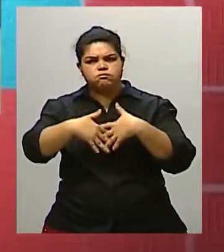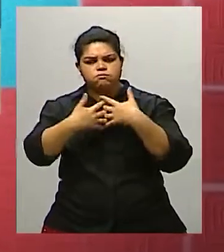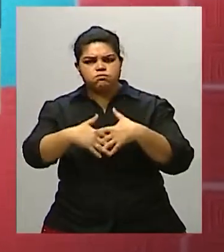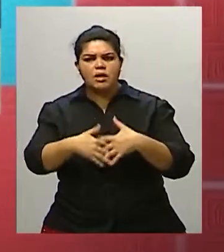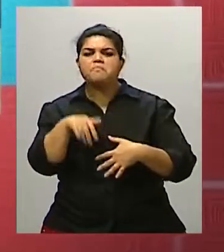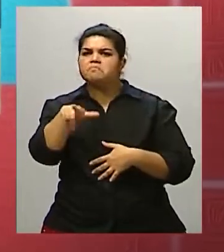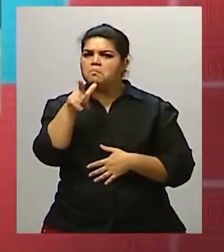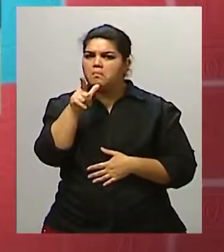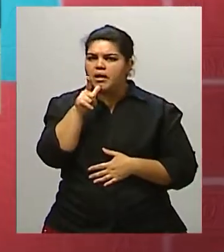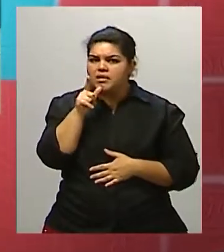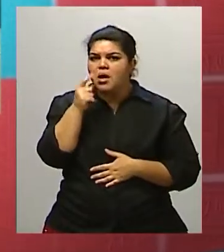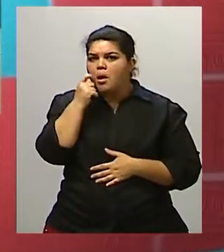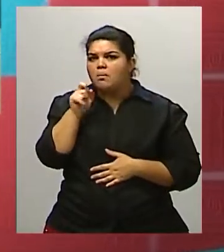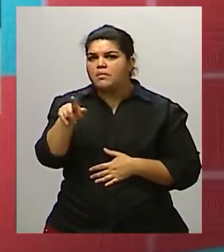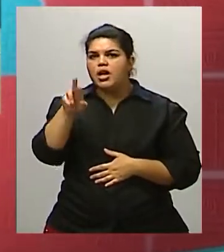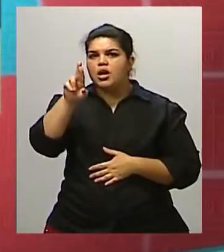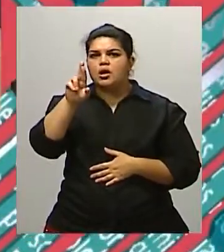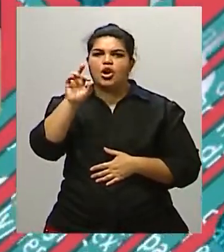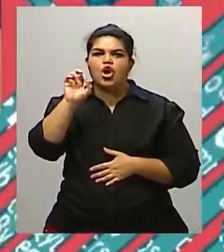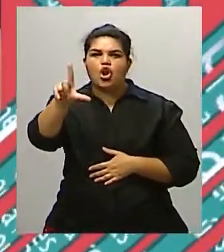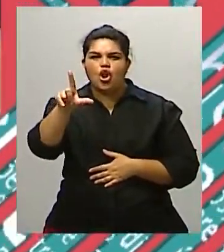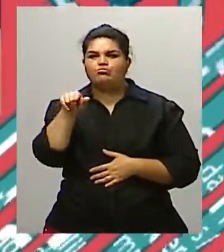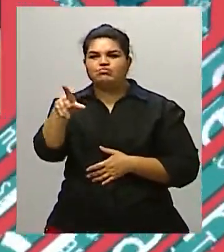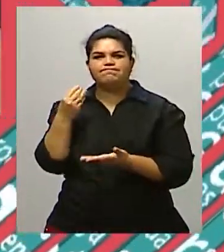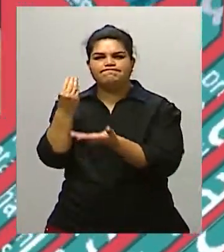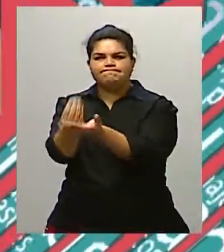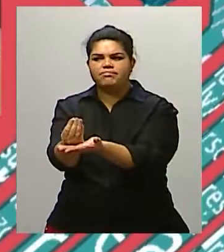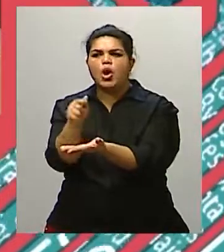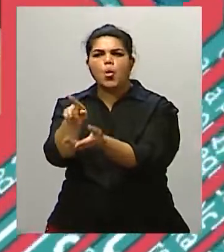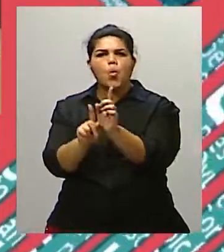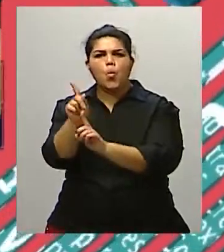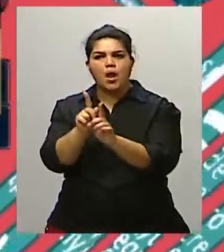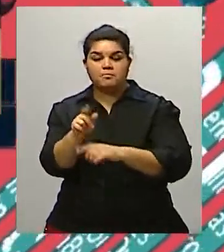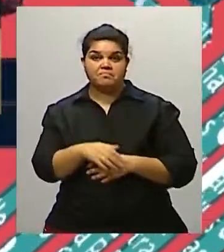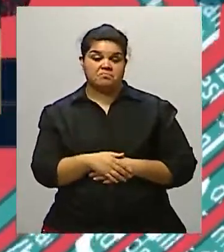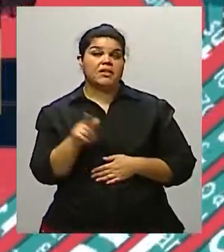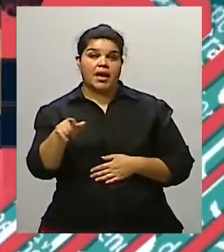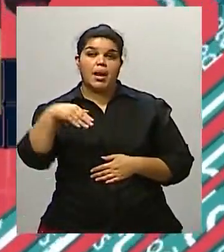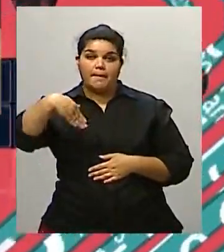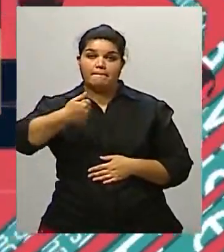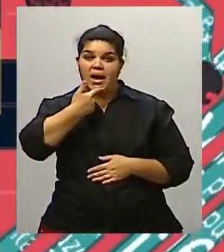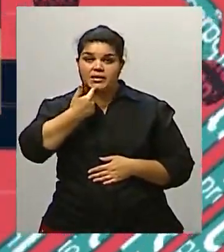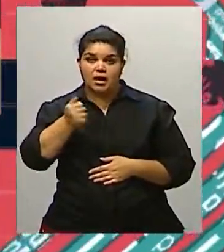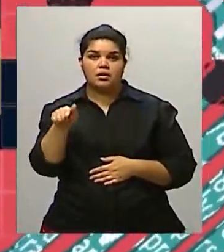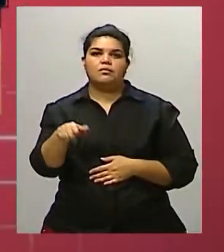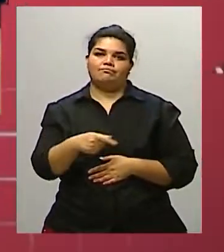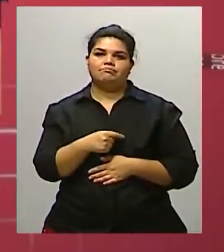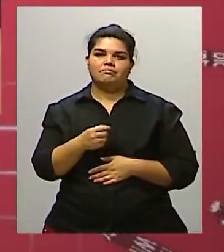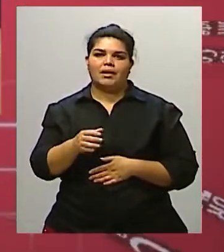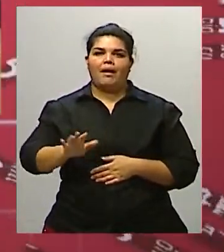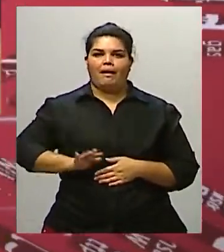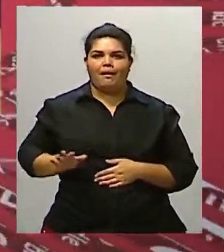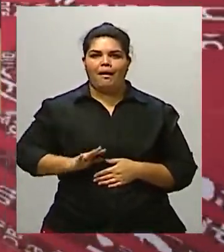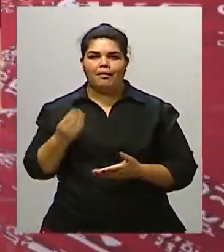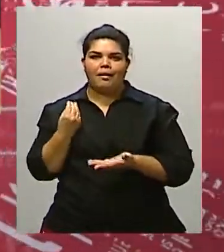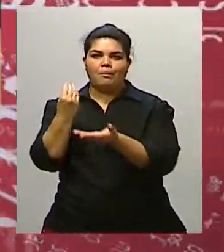rol de Massa pensando ya en el 2023? Massa tiene voluntad de ser presidente, digamos, eso es lo principal. Para llegar a ser presidente,